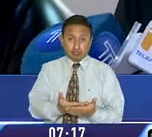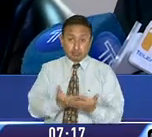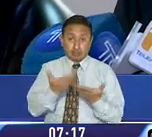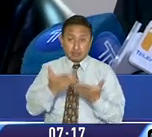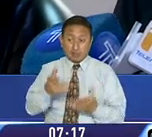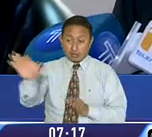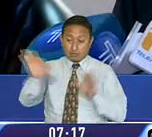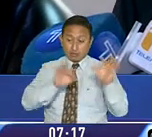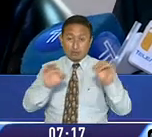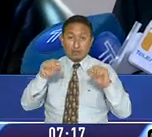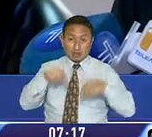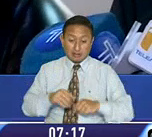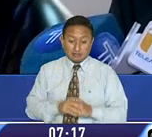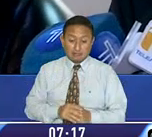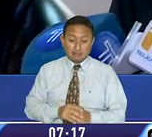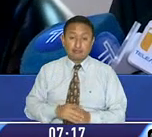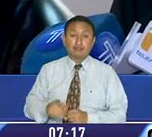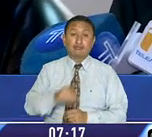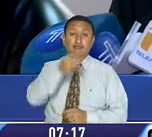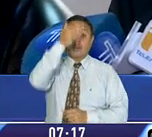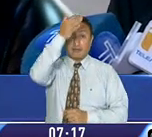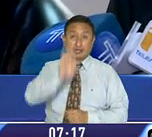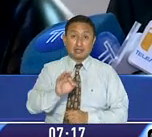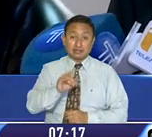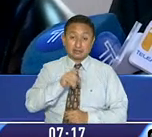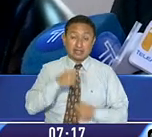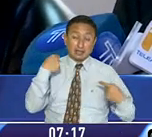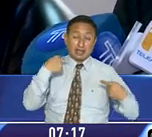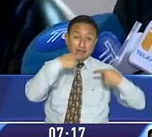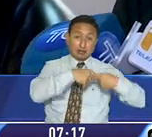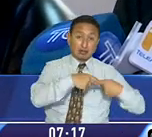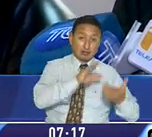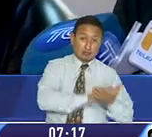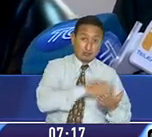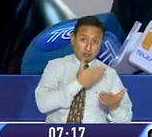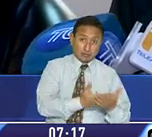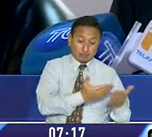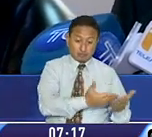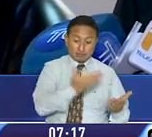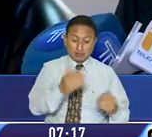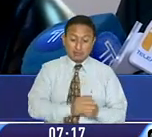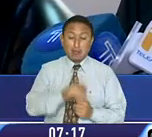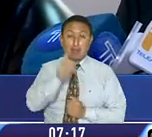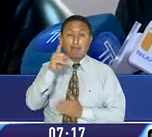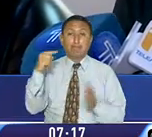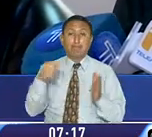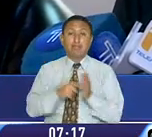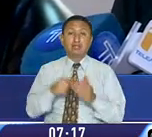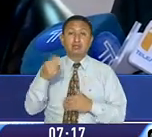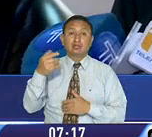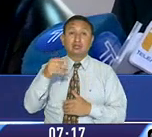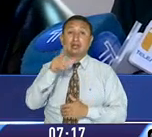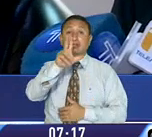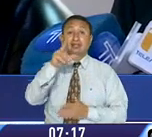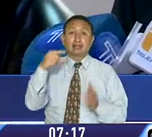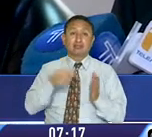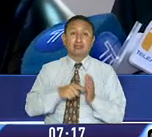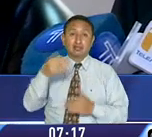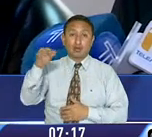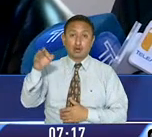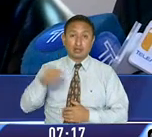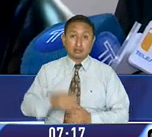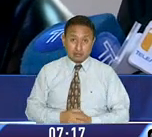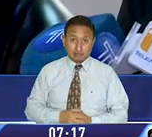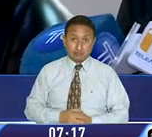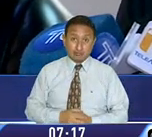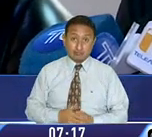están traduciendo al francés algo como cercano a 1000 hojas, 3000 hojas.